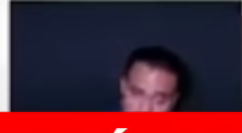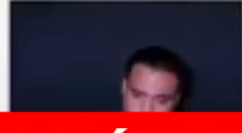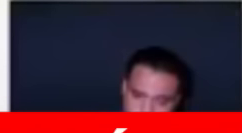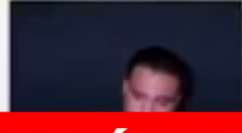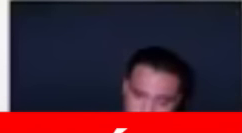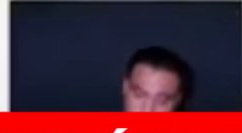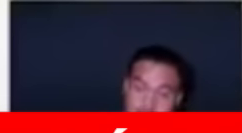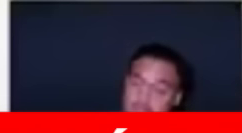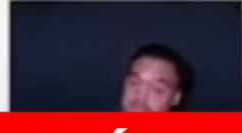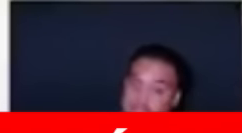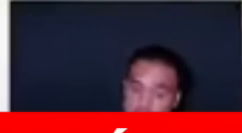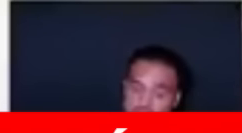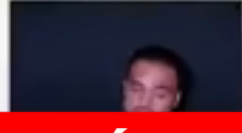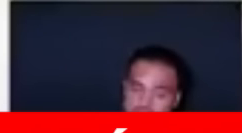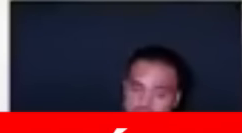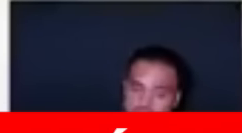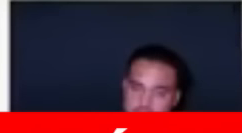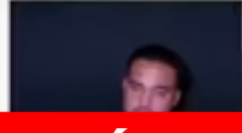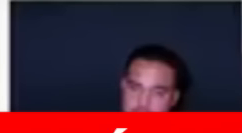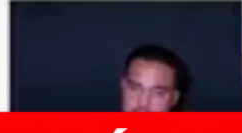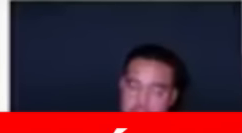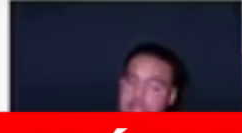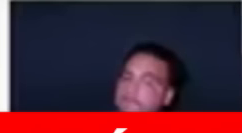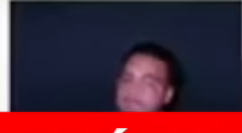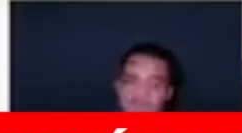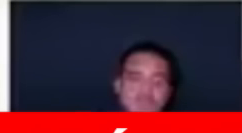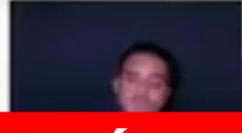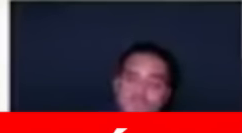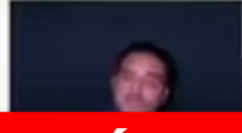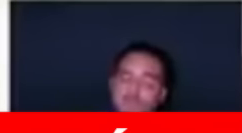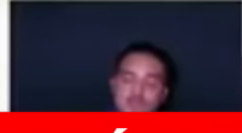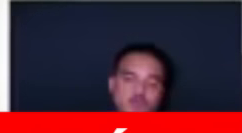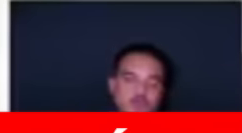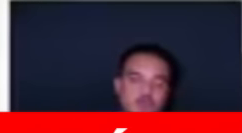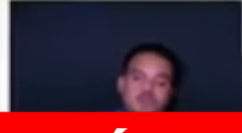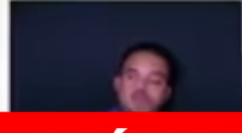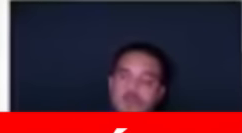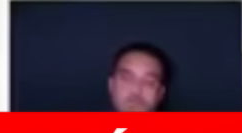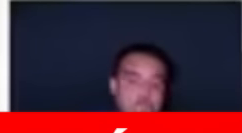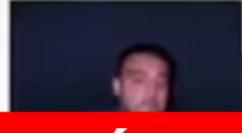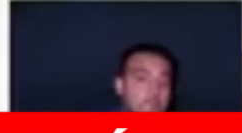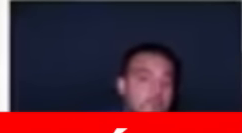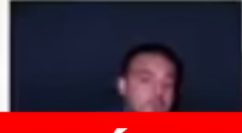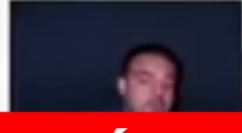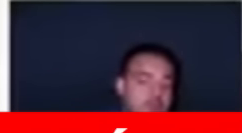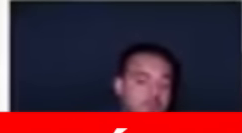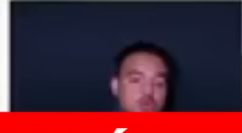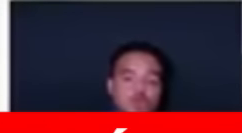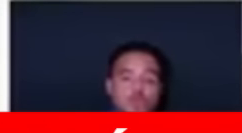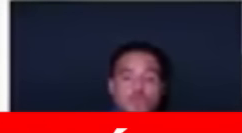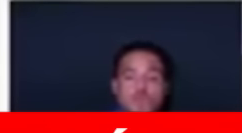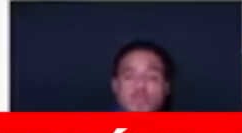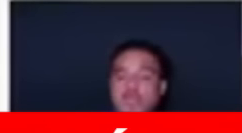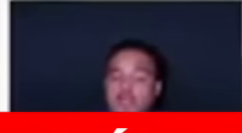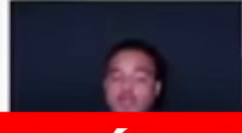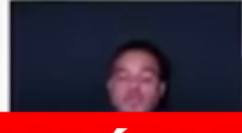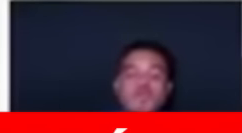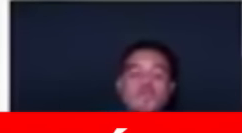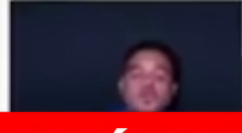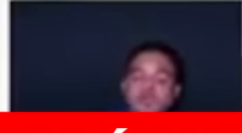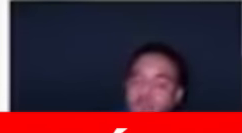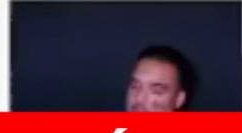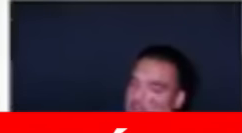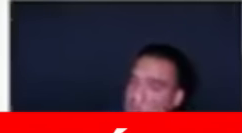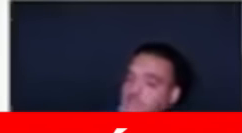la hora de que la participación ciudadana pueda ser organizada con responsabilidad, que